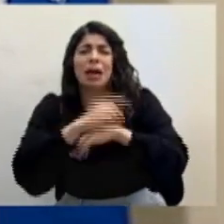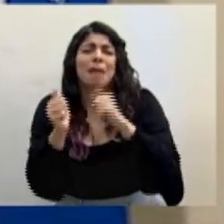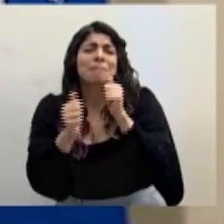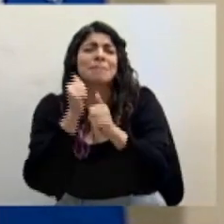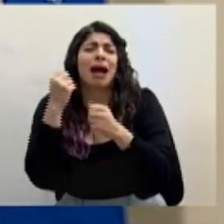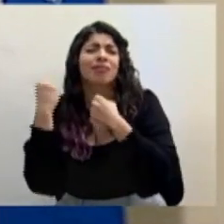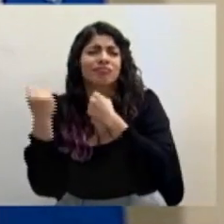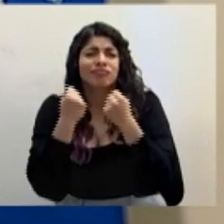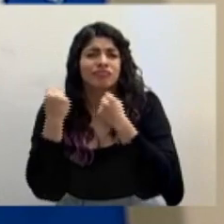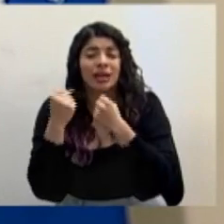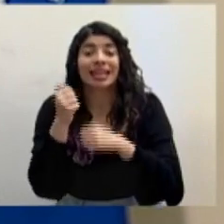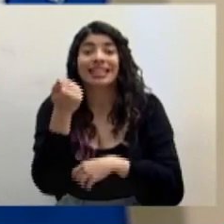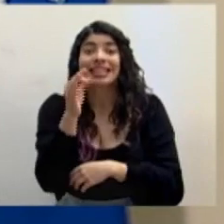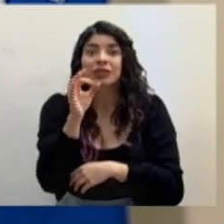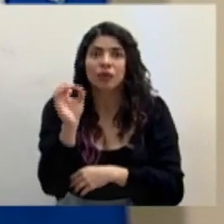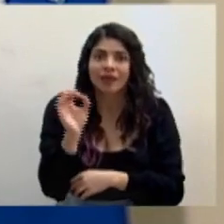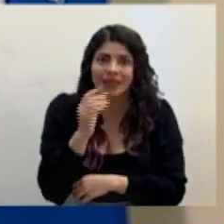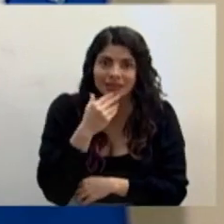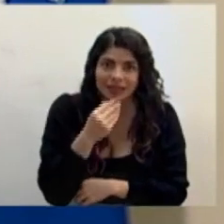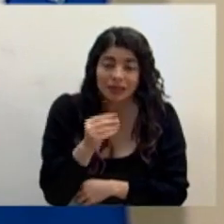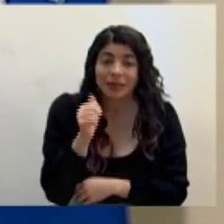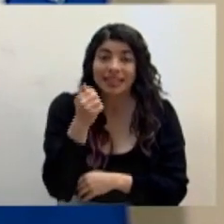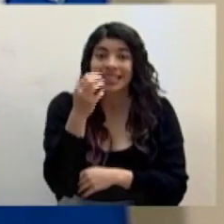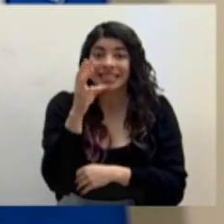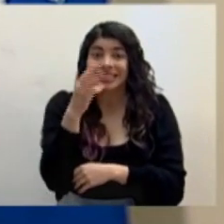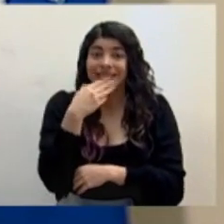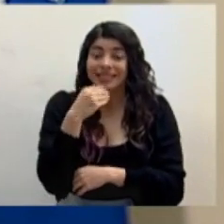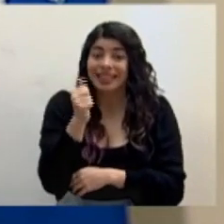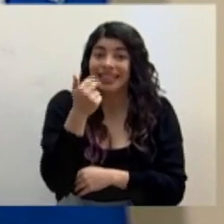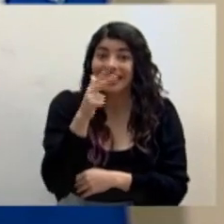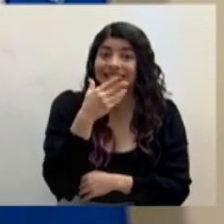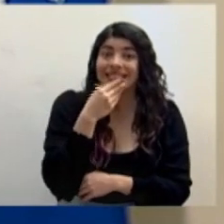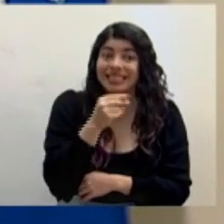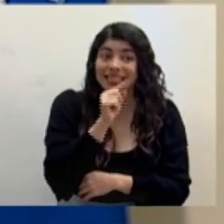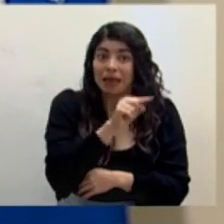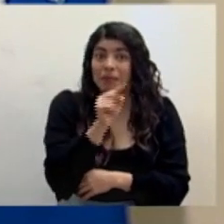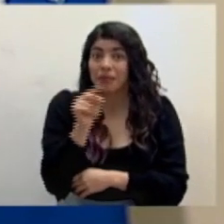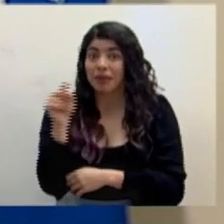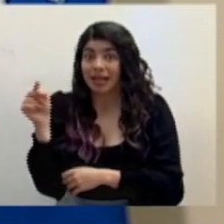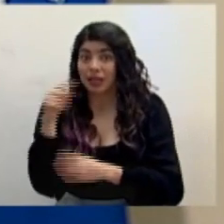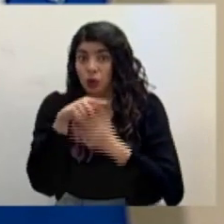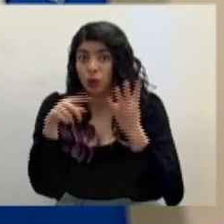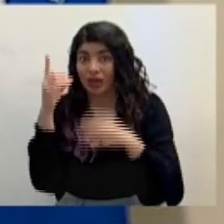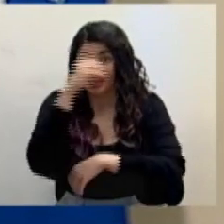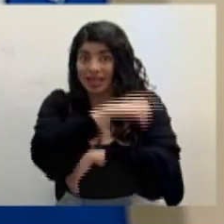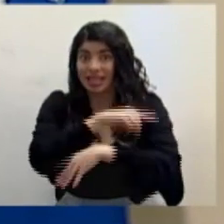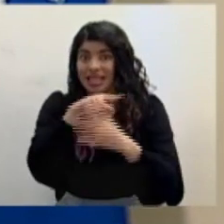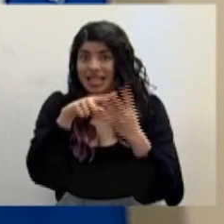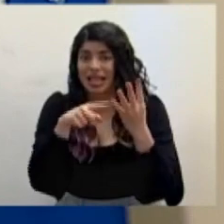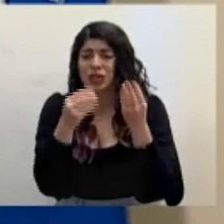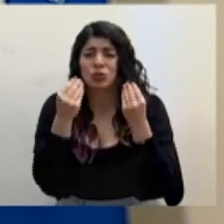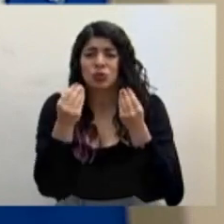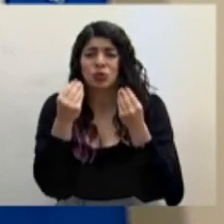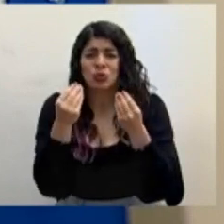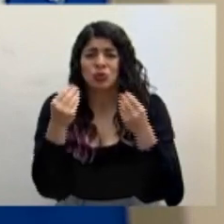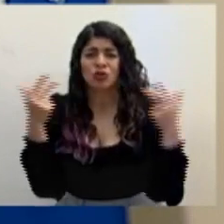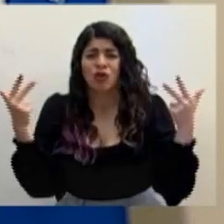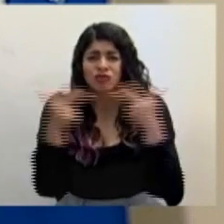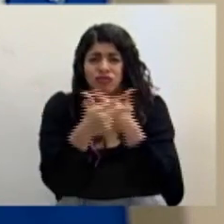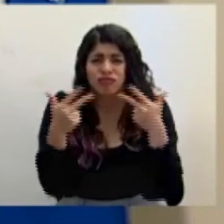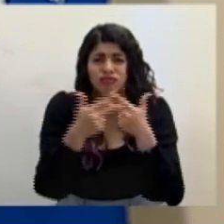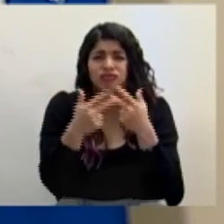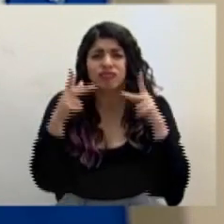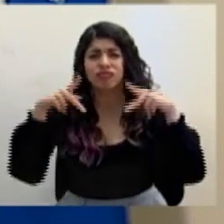el 19 de diciembre, el 16 de diciembre y el 13 de diciembre se presentaron días importantes de movilidad,